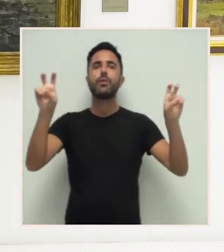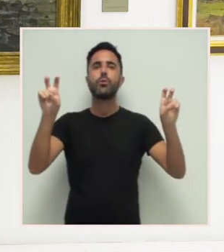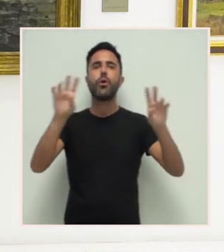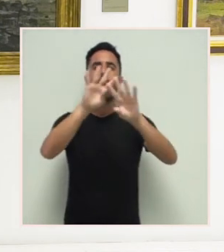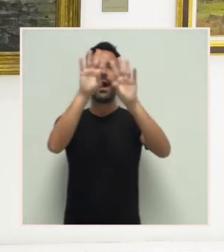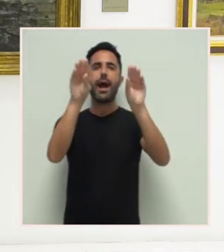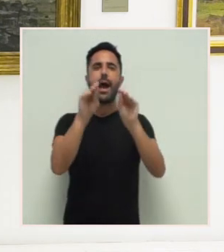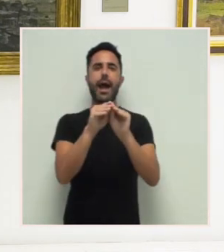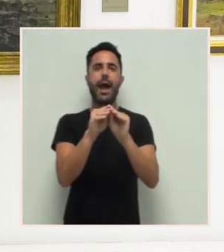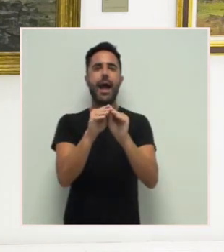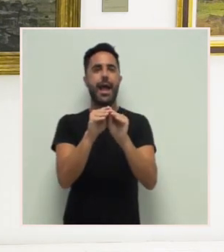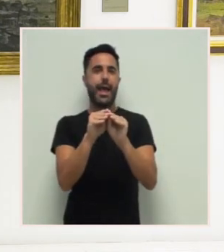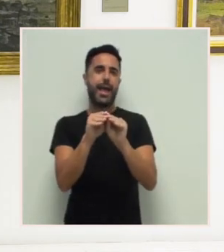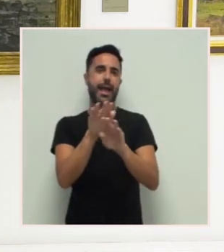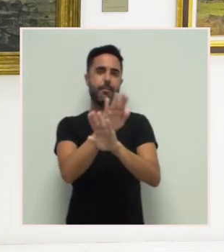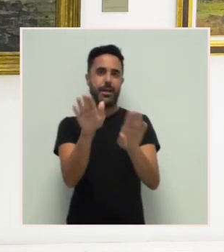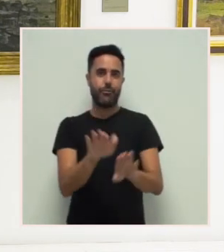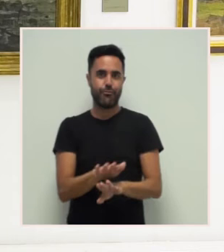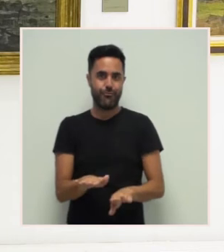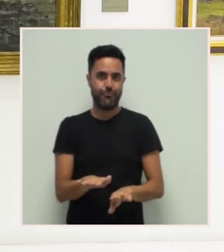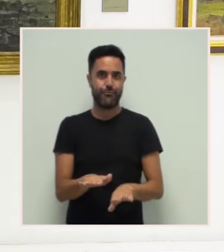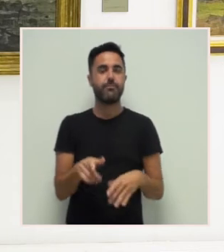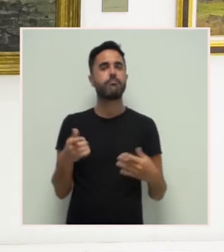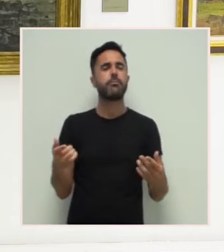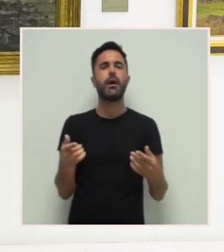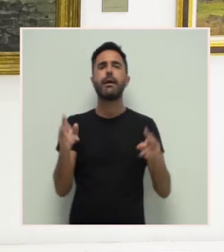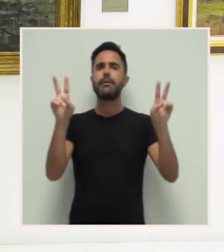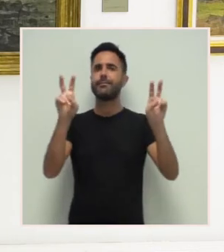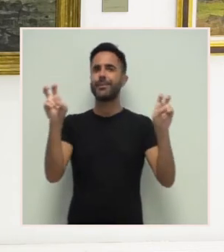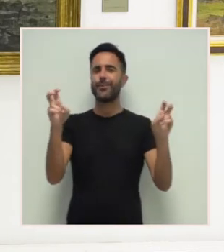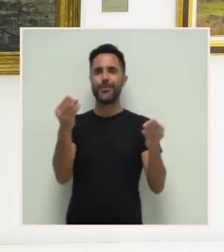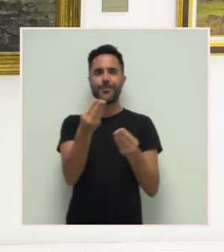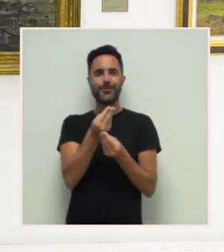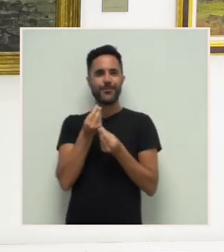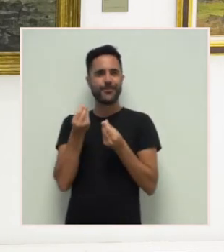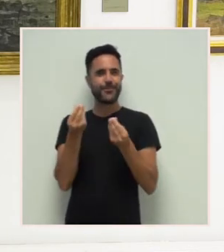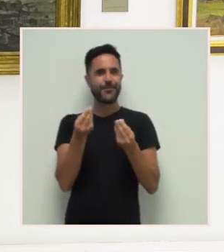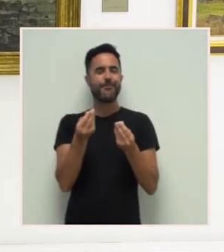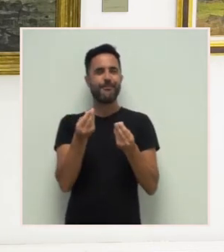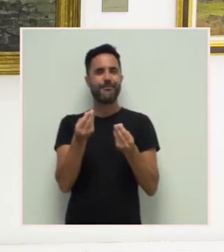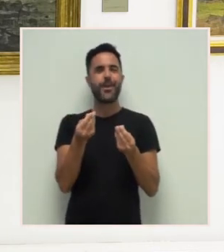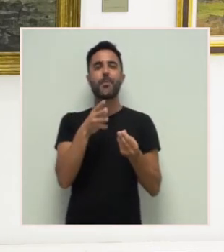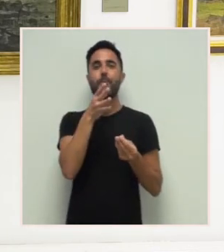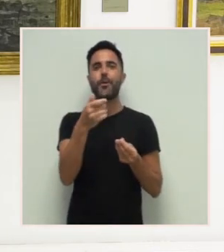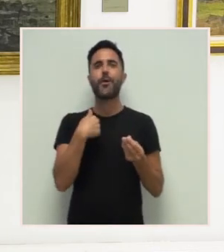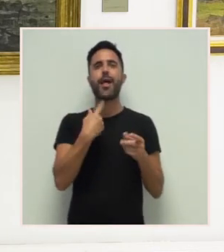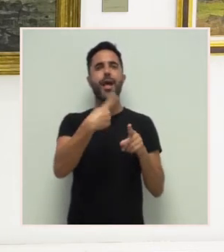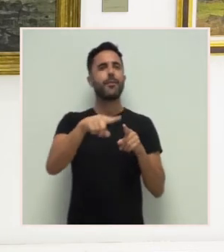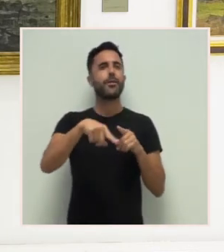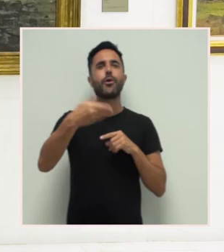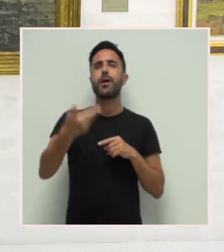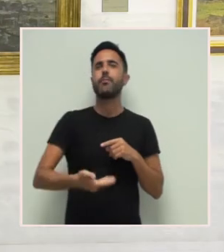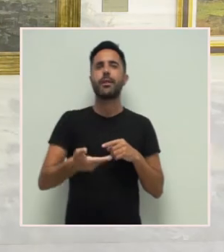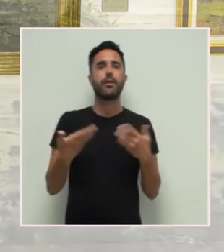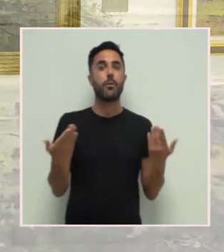Un título moi suxerinte porque, como vedes nela, o elemento que máis, digamos, destaca xunto coa propia paisaxe